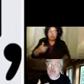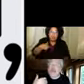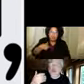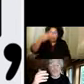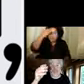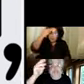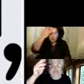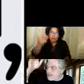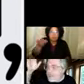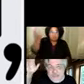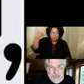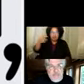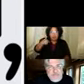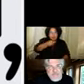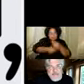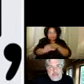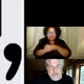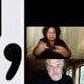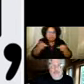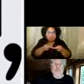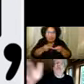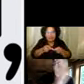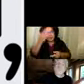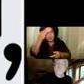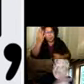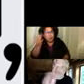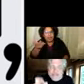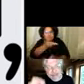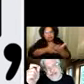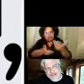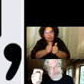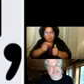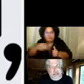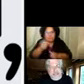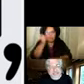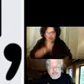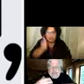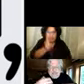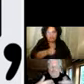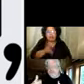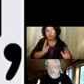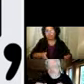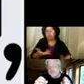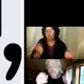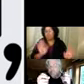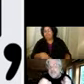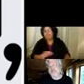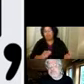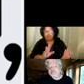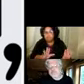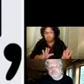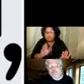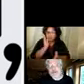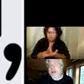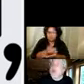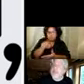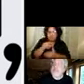tiempo. Y de hecho, yo estoy de acuerdo porque yo estuve en ese papel. Y de hecho, lo veo aún el día de hoy. Y esa